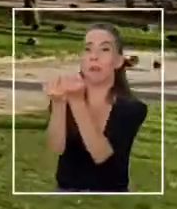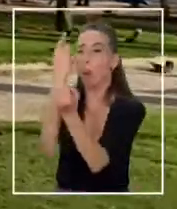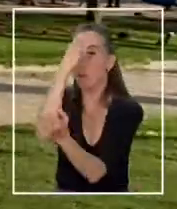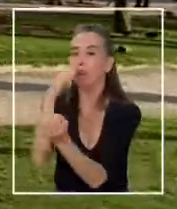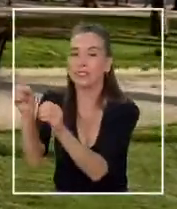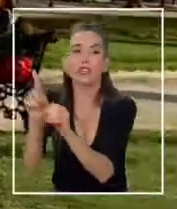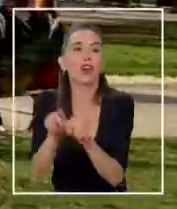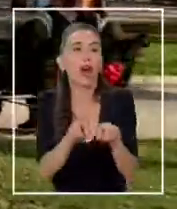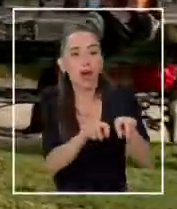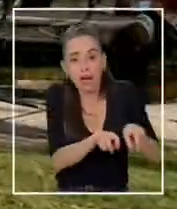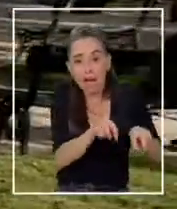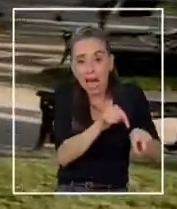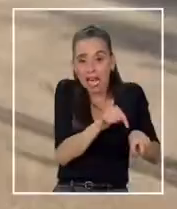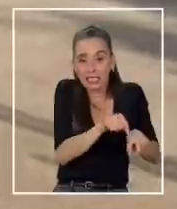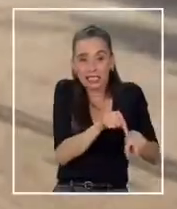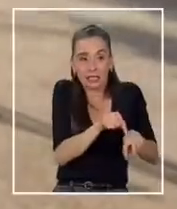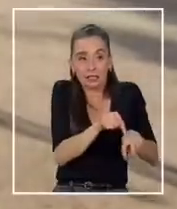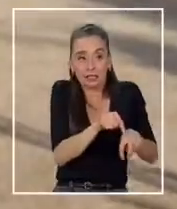nos quedamos acá.